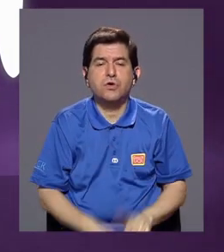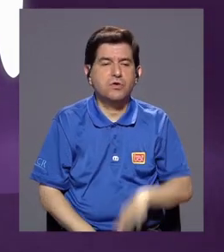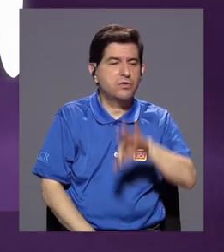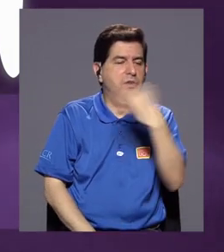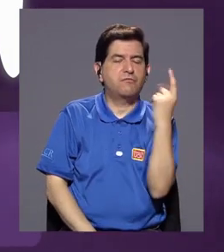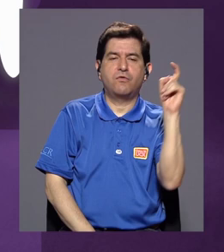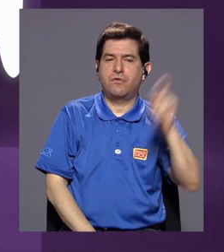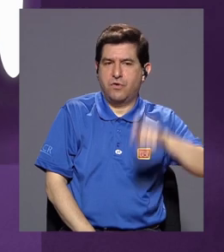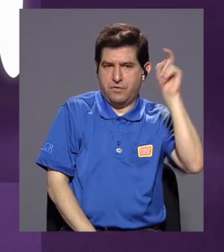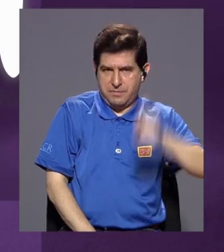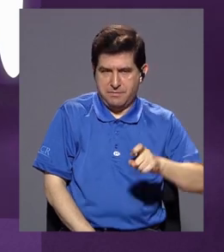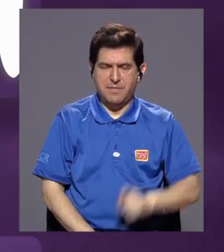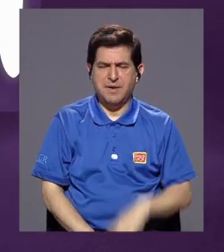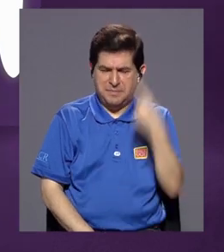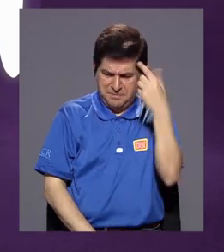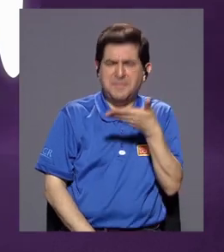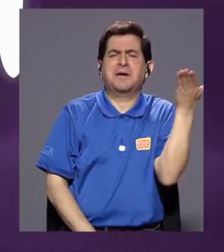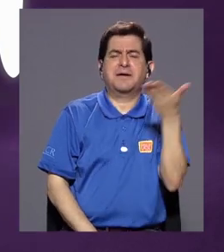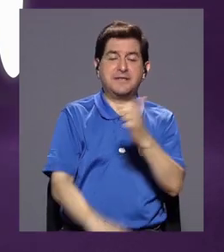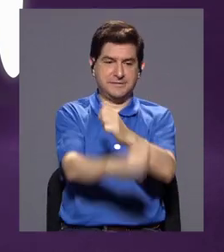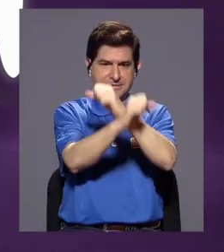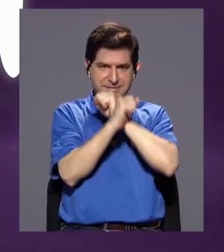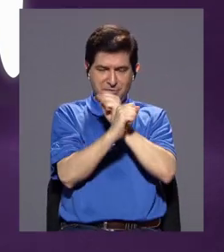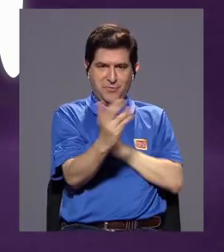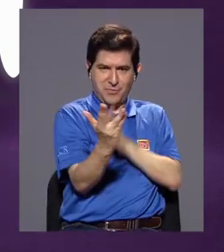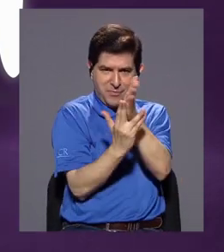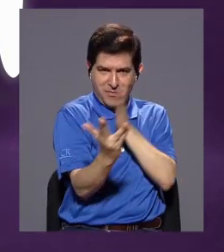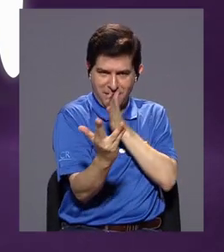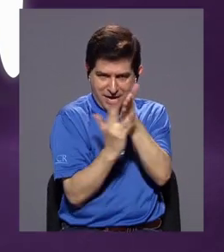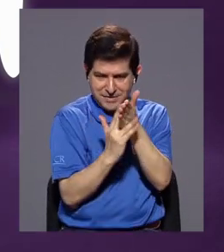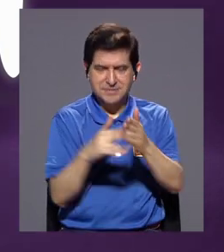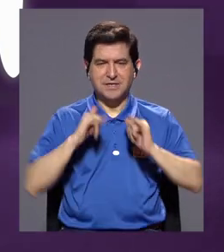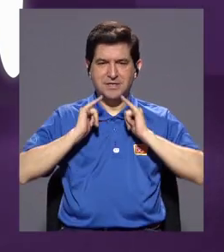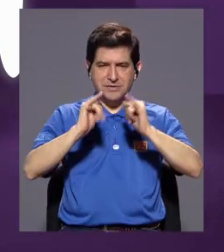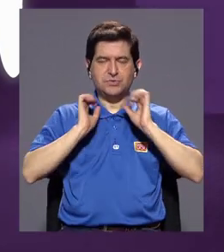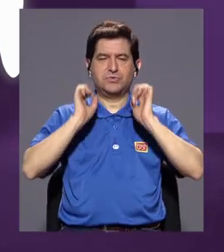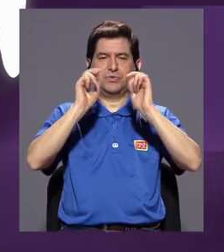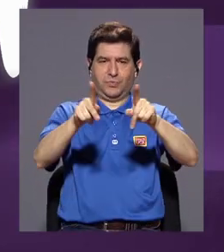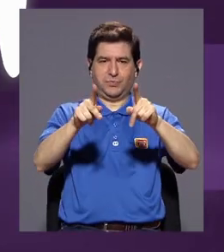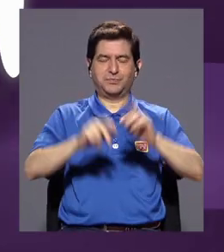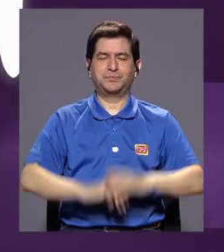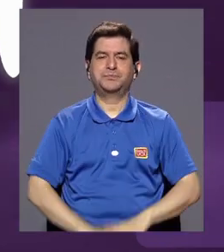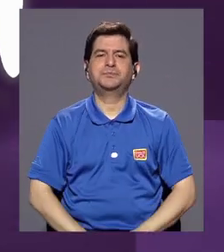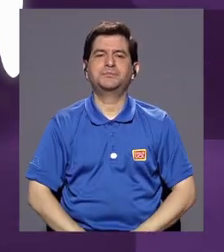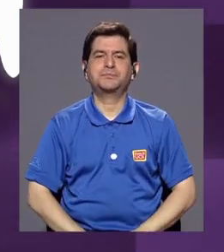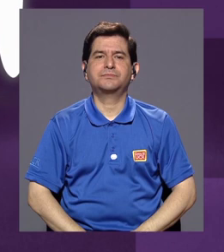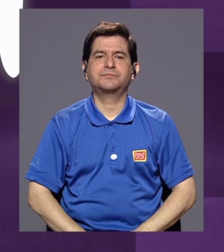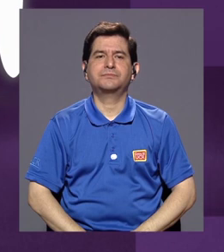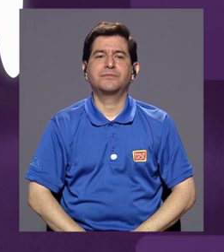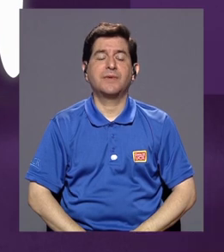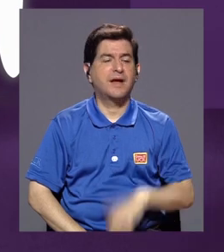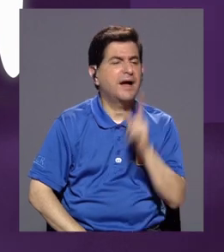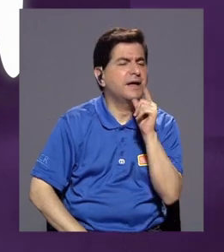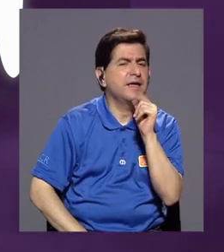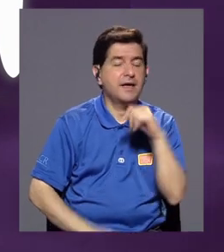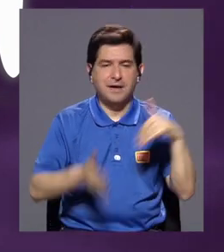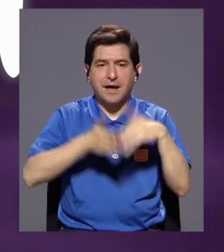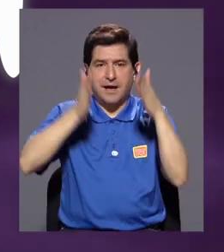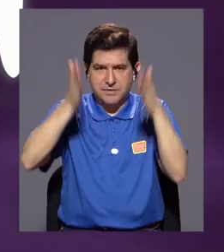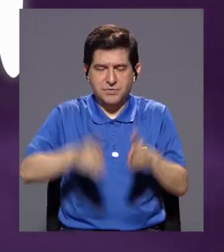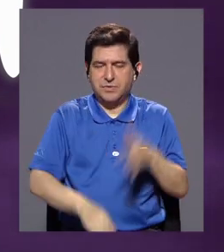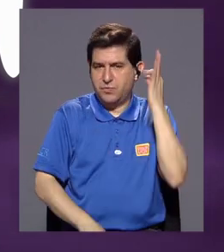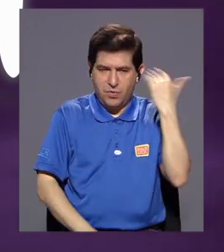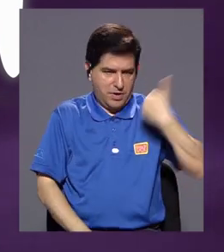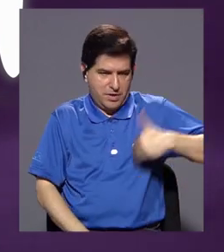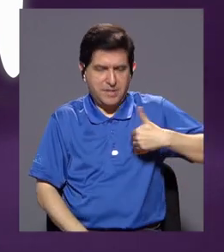medios necesarios para poder garantizar el acceso y la igualdad de oportunidades a los y las estudiantes